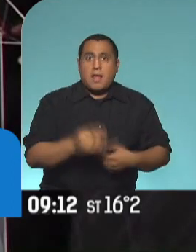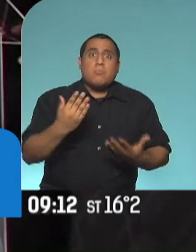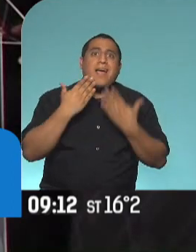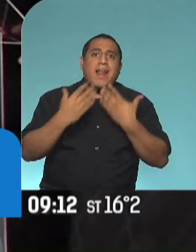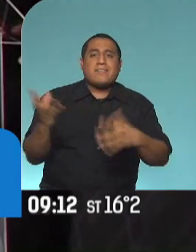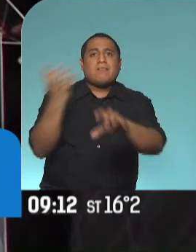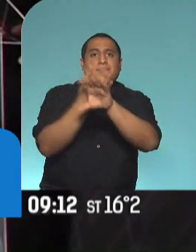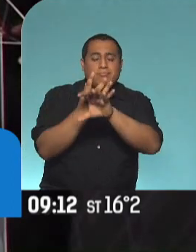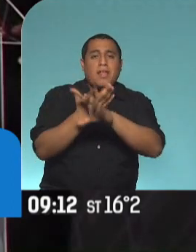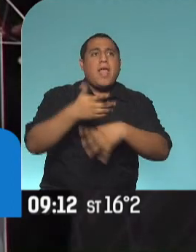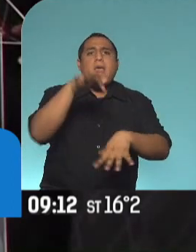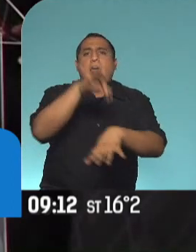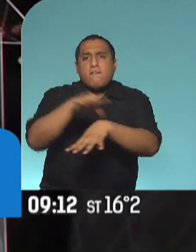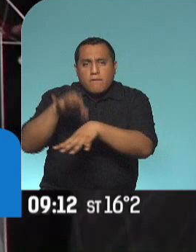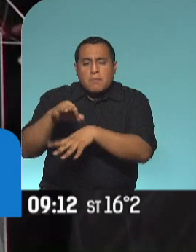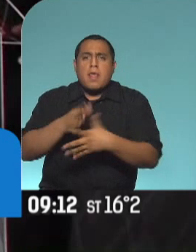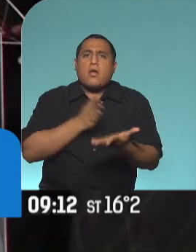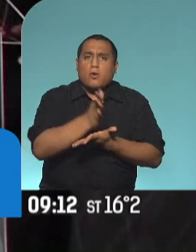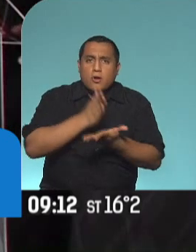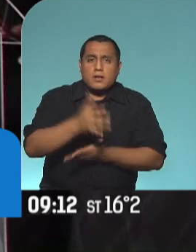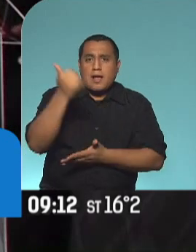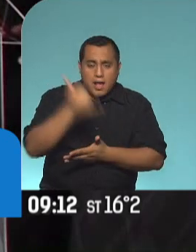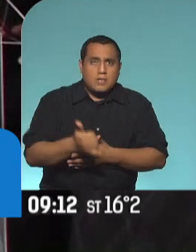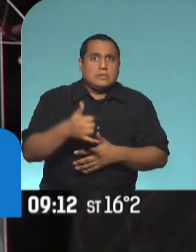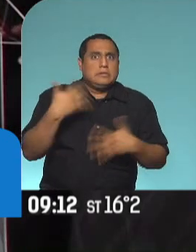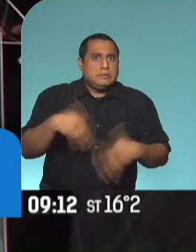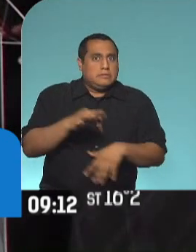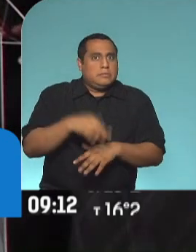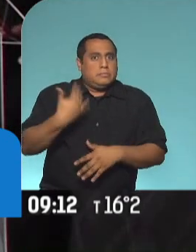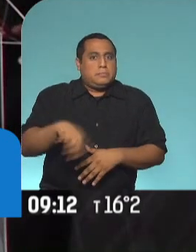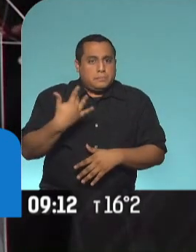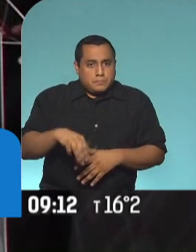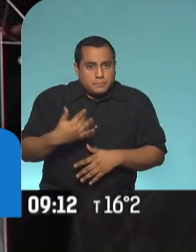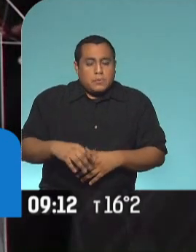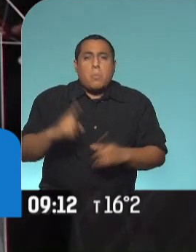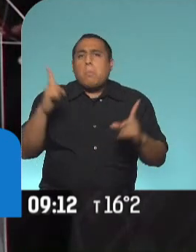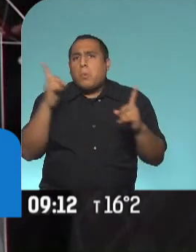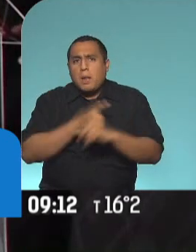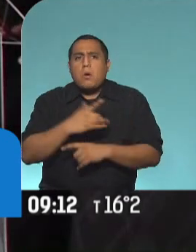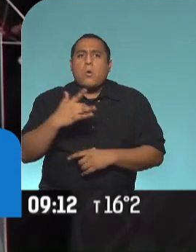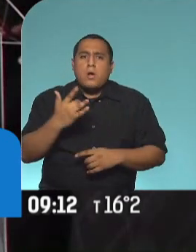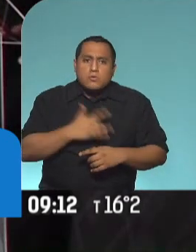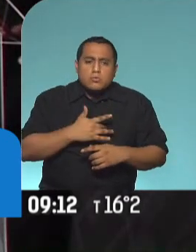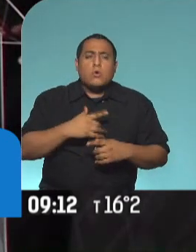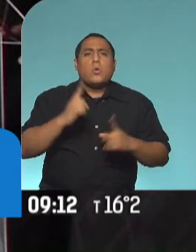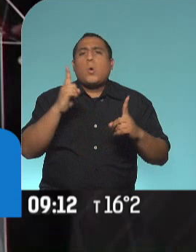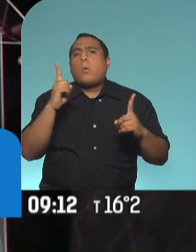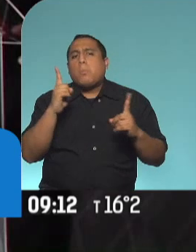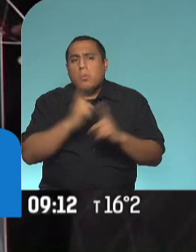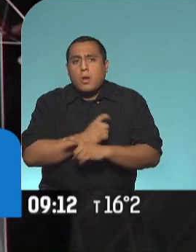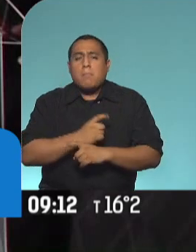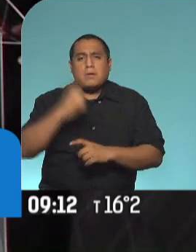telemedicina. Son enfermos con patologías crónicas complejas, como las cardiopatías congénitas, como los trastornos